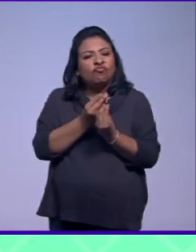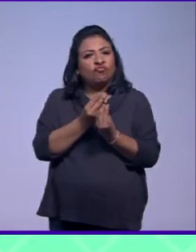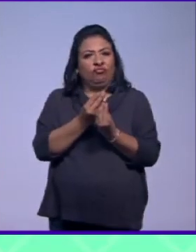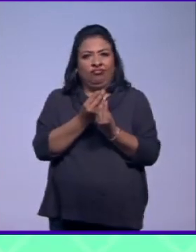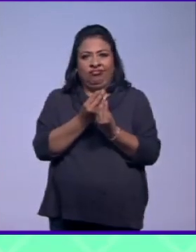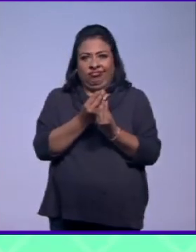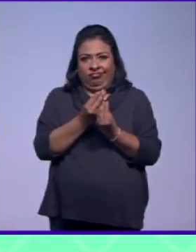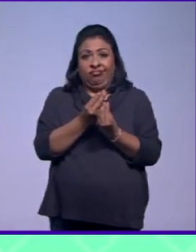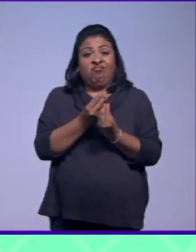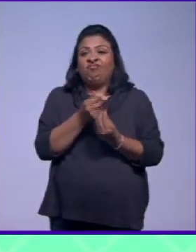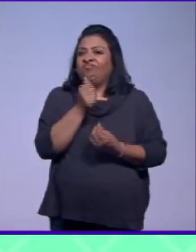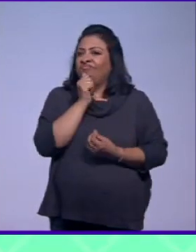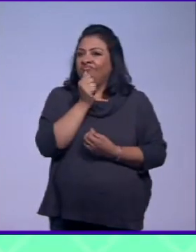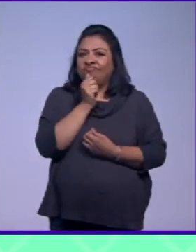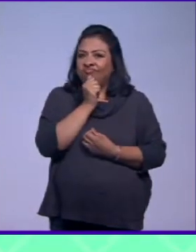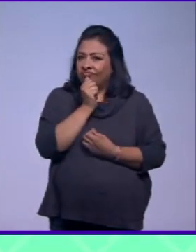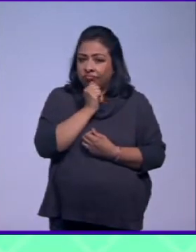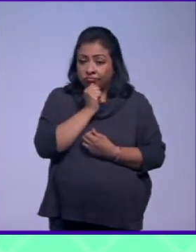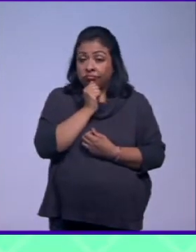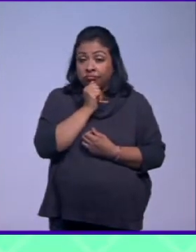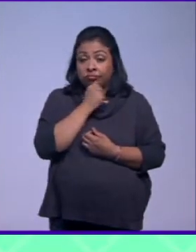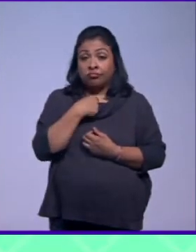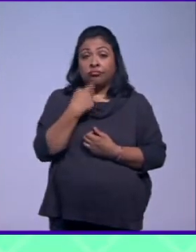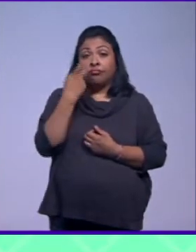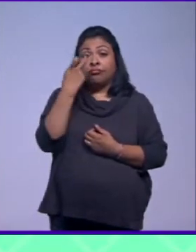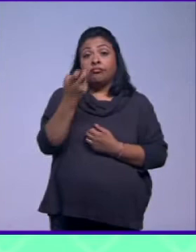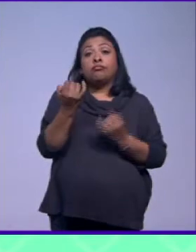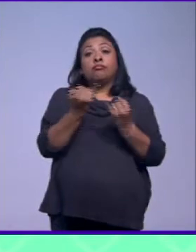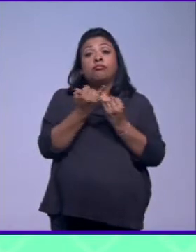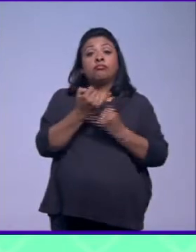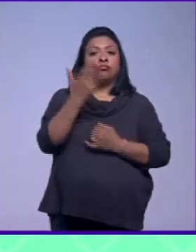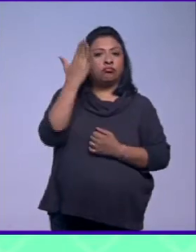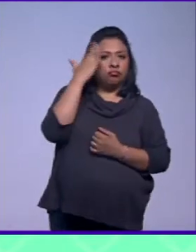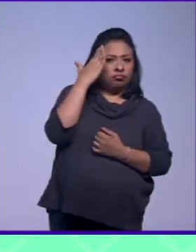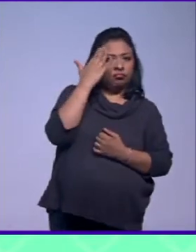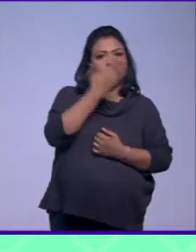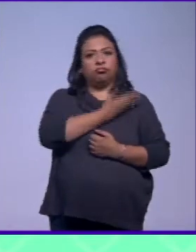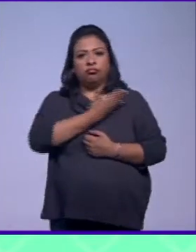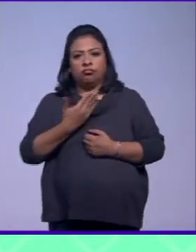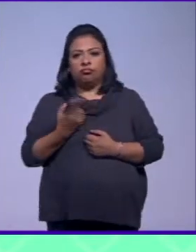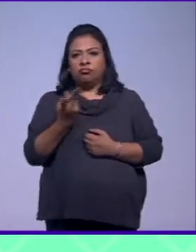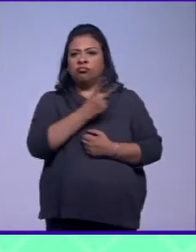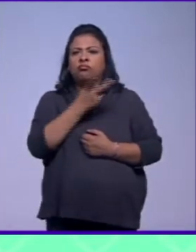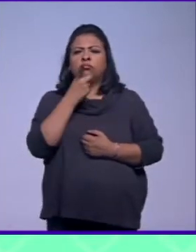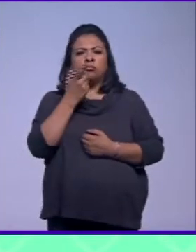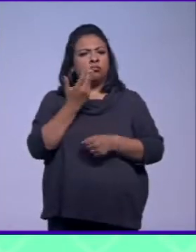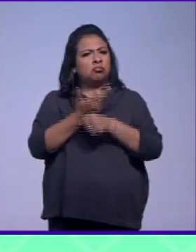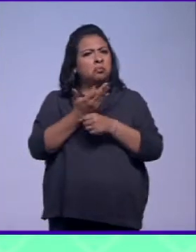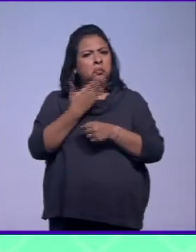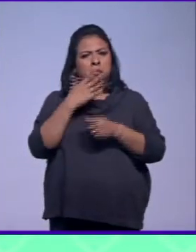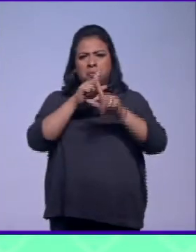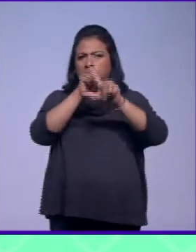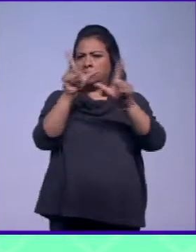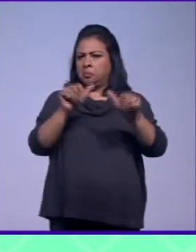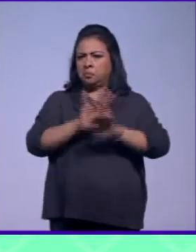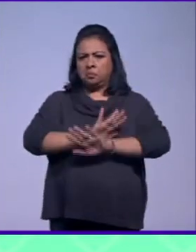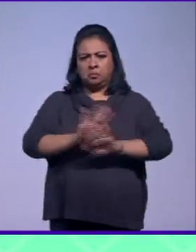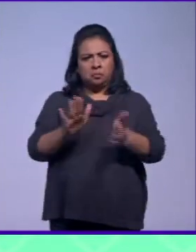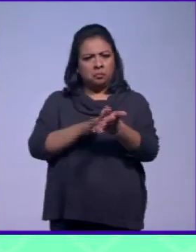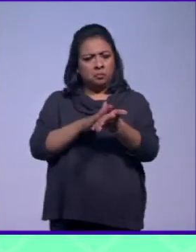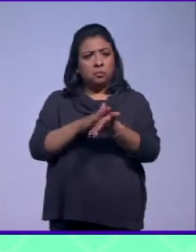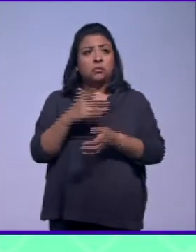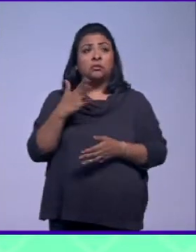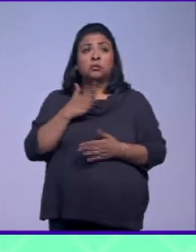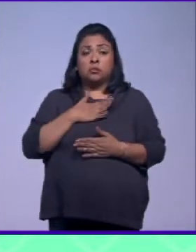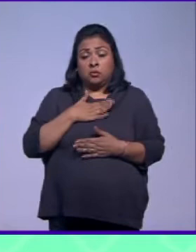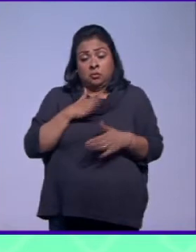reencontrarse aún y esto que tanto un líder como otro han dicho que están en uno de los mejores momentos para la paz me